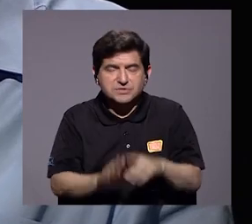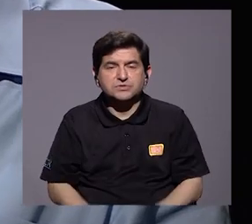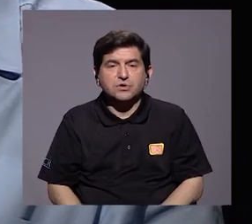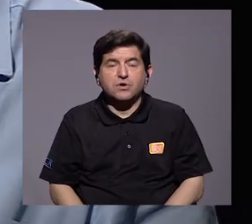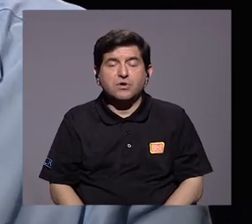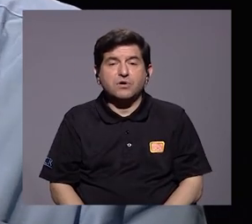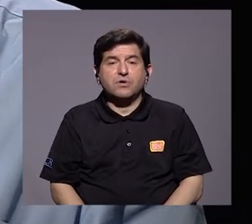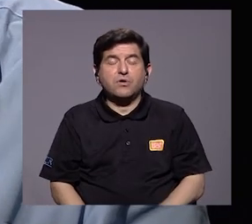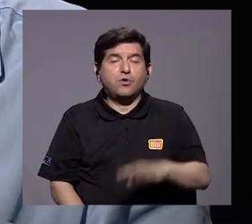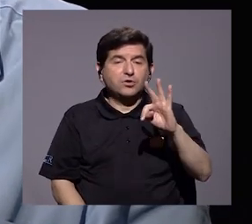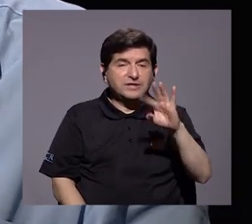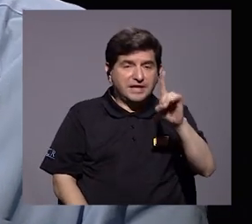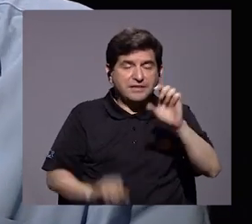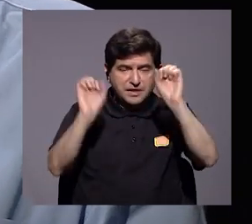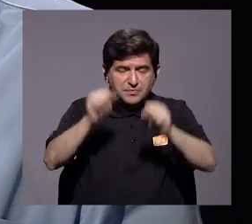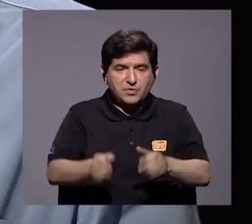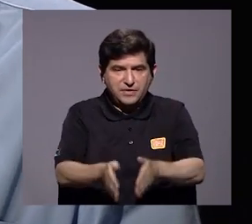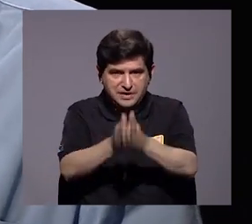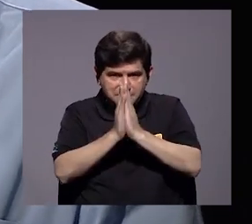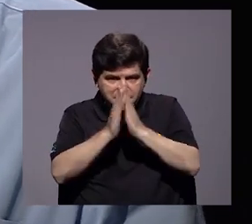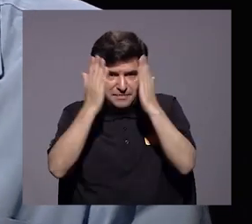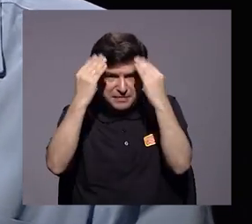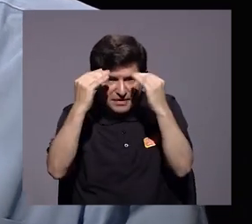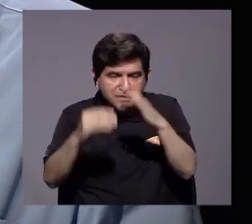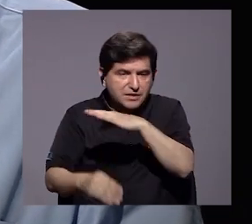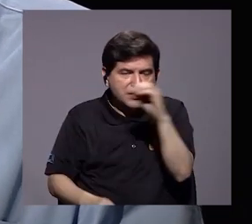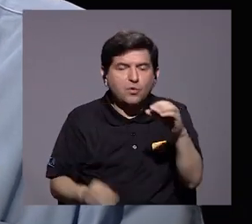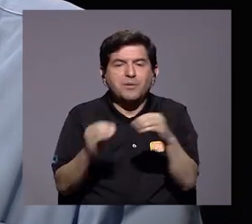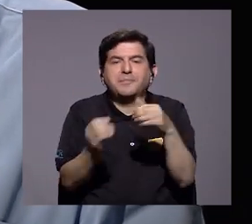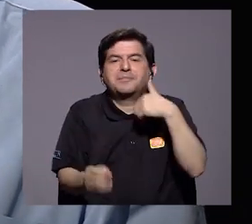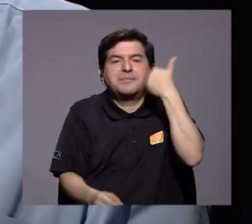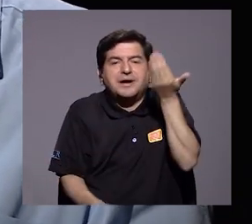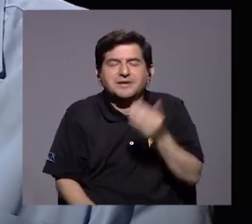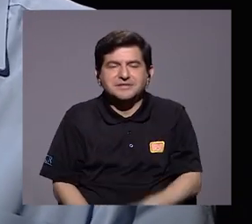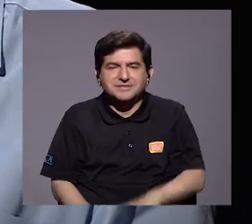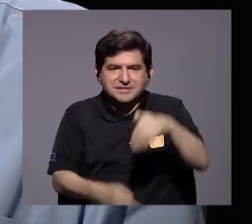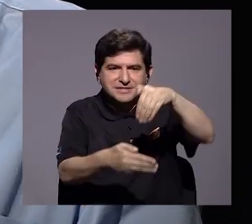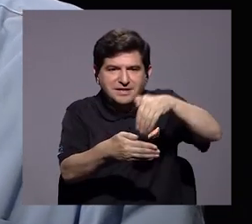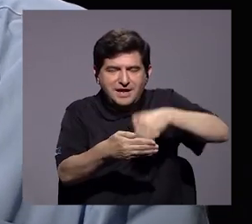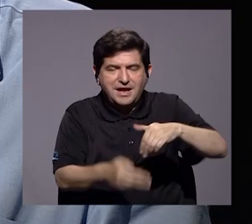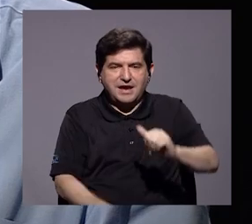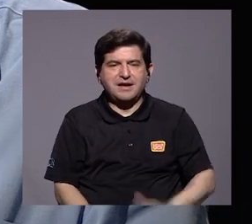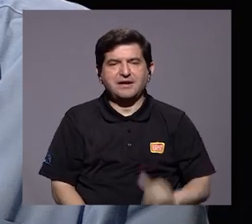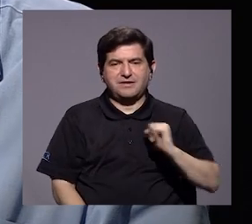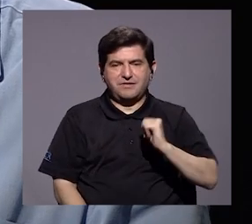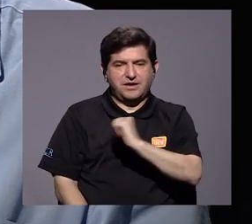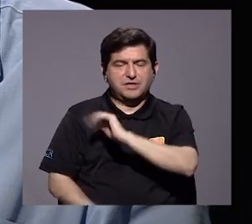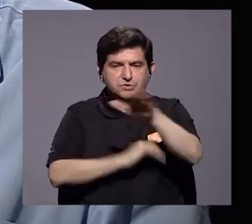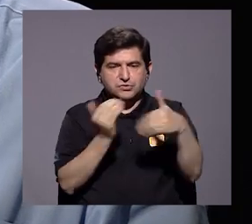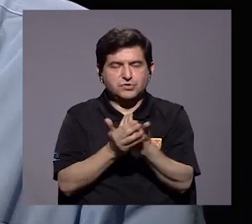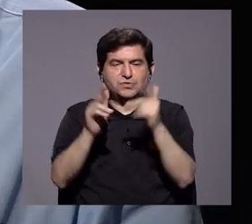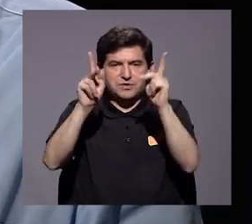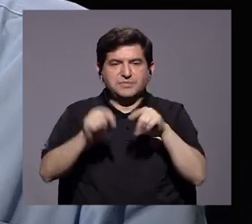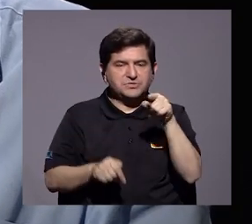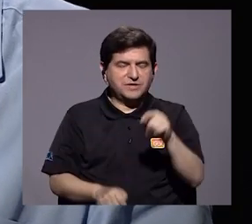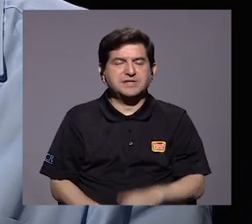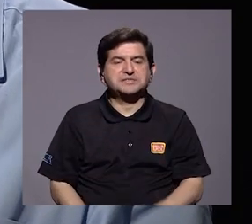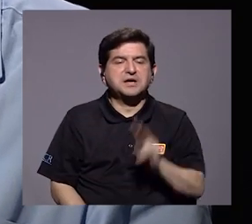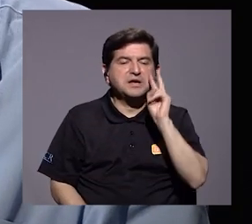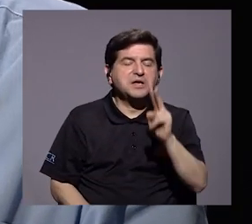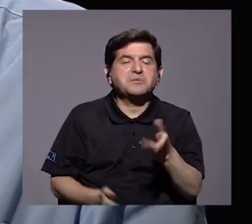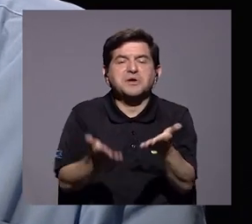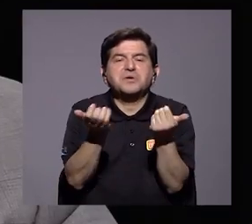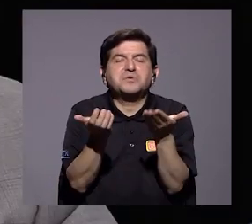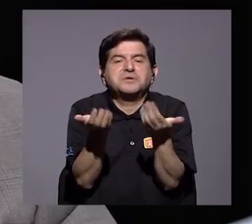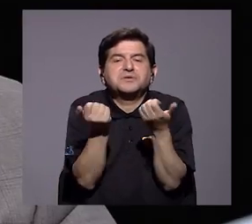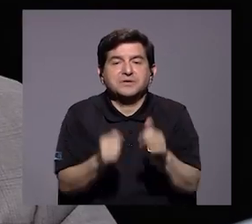los jueces que levanten ese velo o la otra forma es la más fácil el registración estás todo el mundo está ahí y lo pueden ir a ver cuando se les